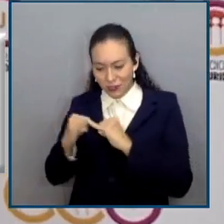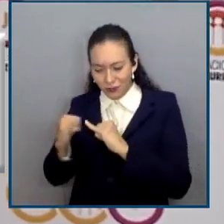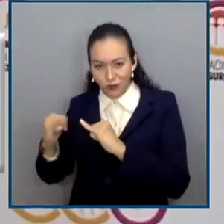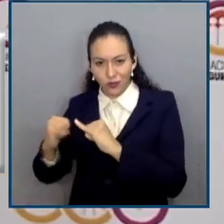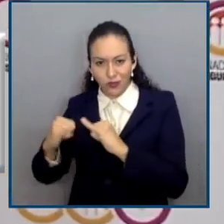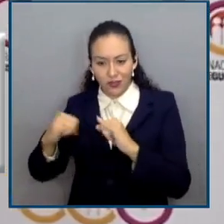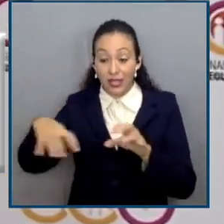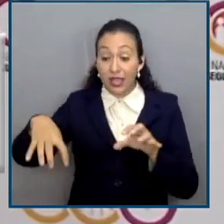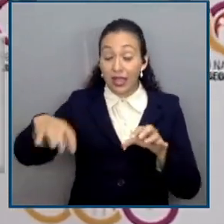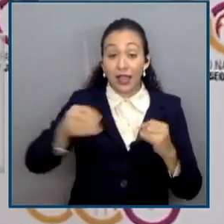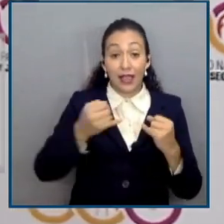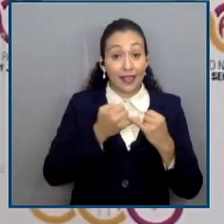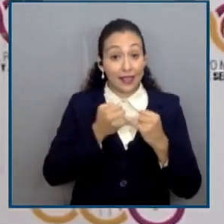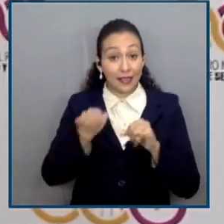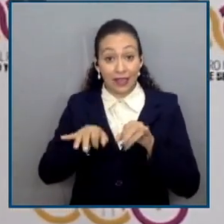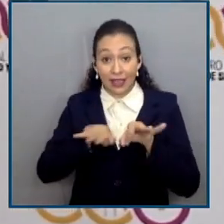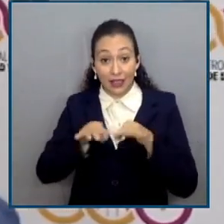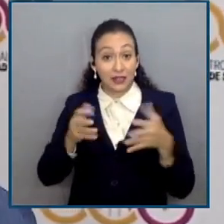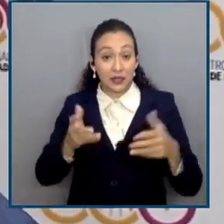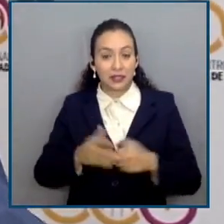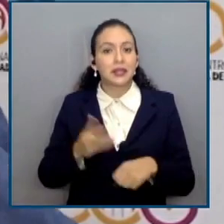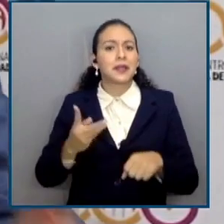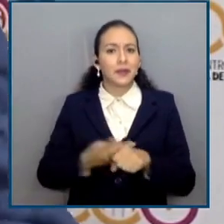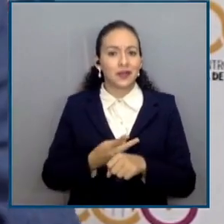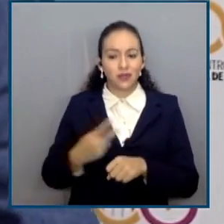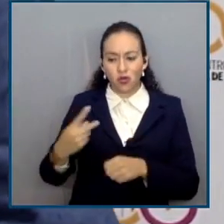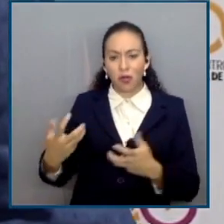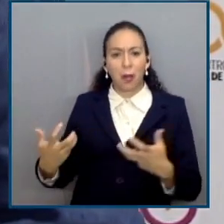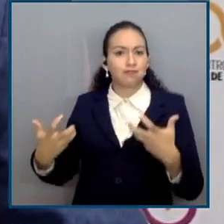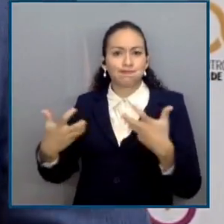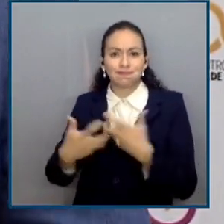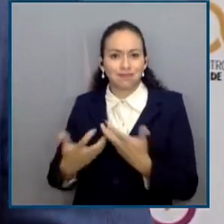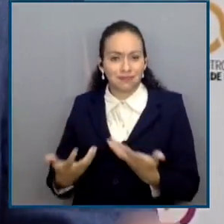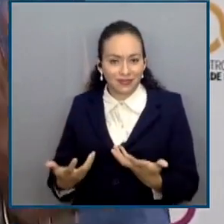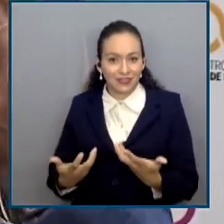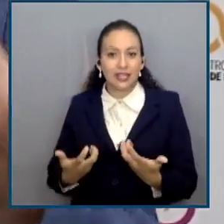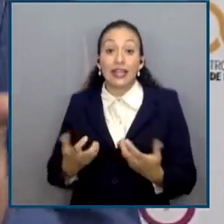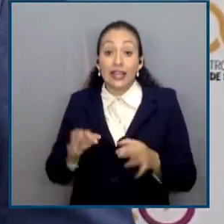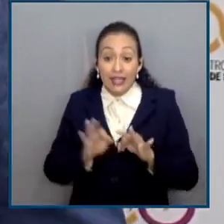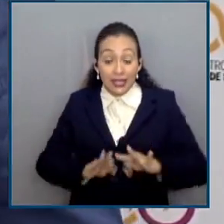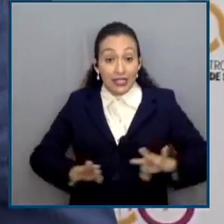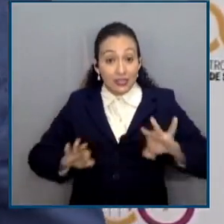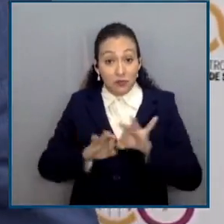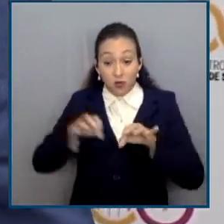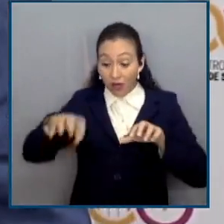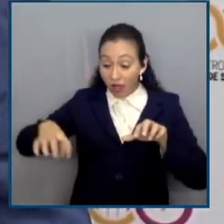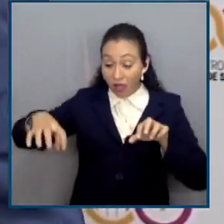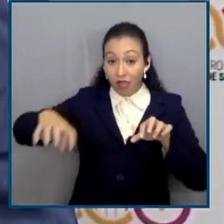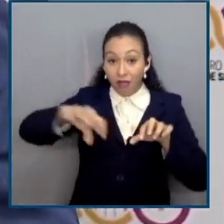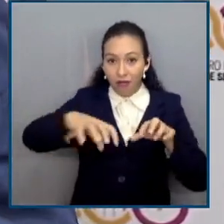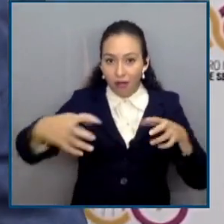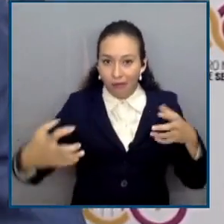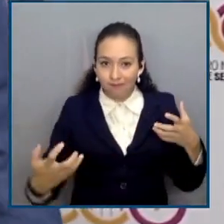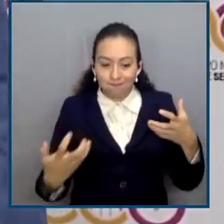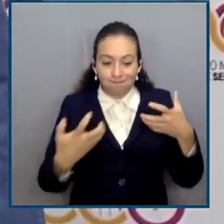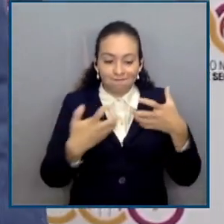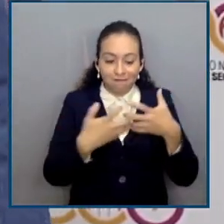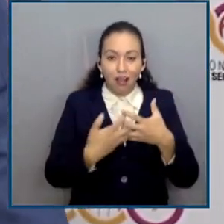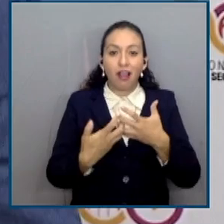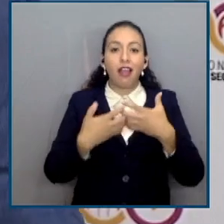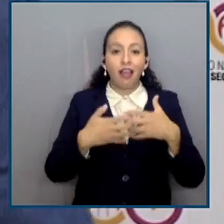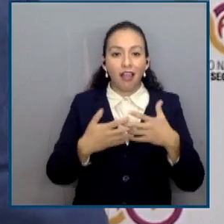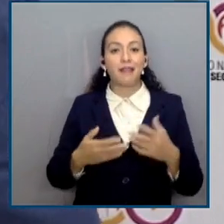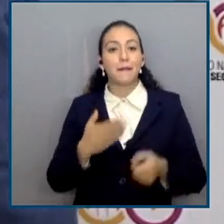con su función, no estaría respondiendo a la confianza que se le deposita cuando se le